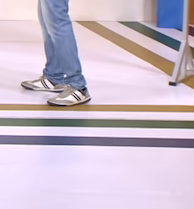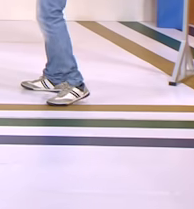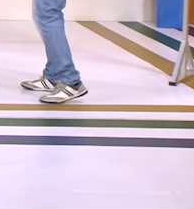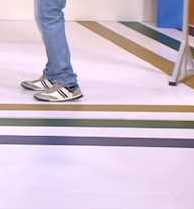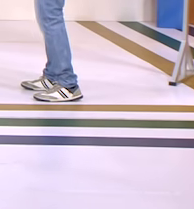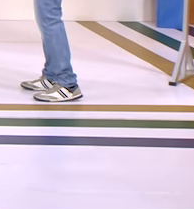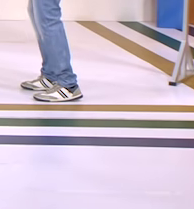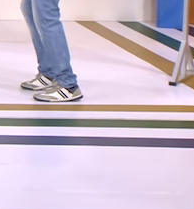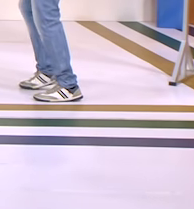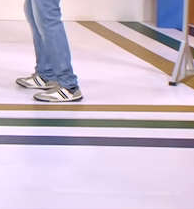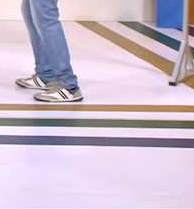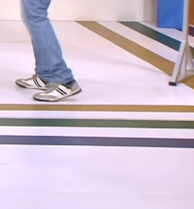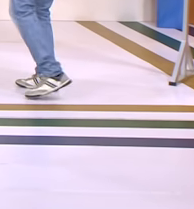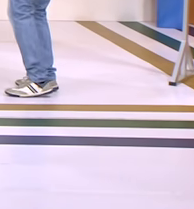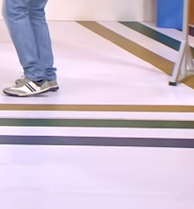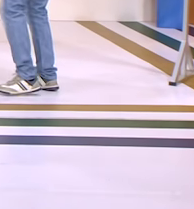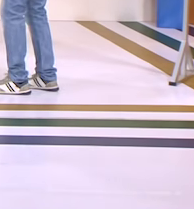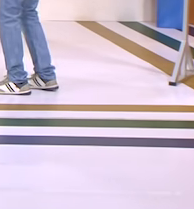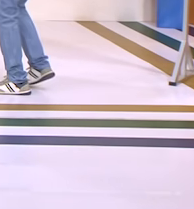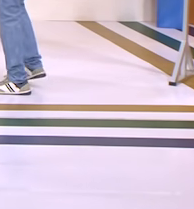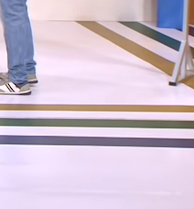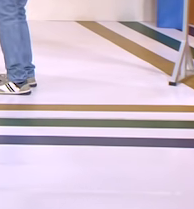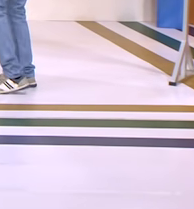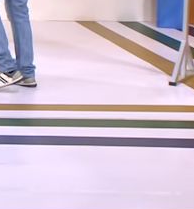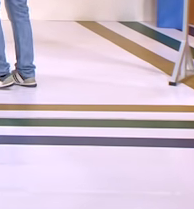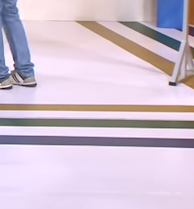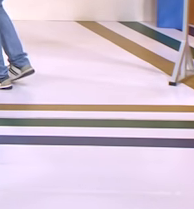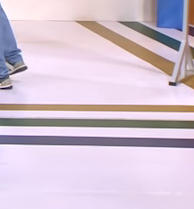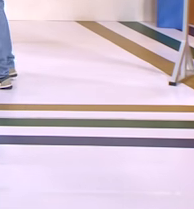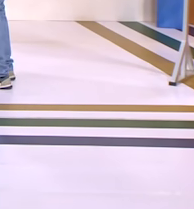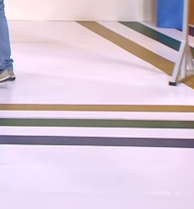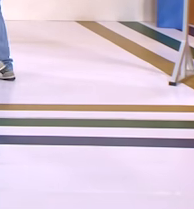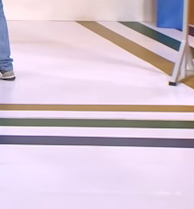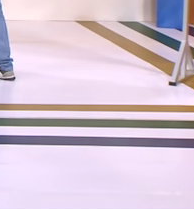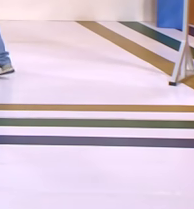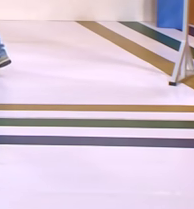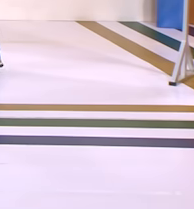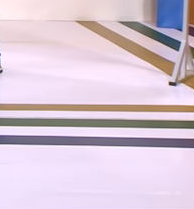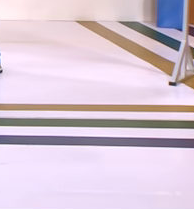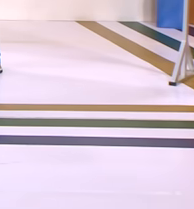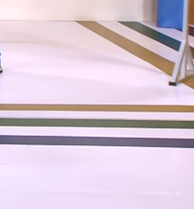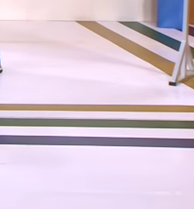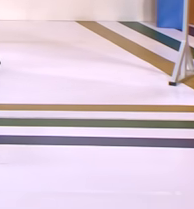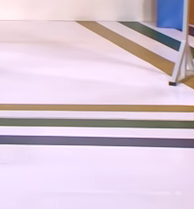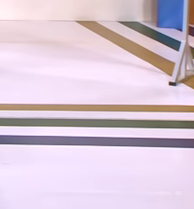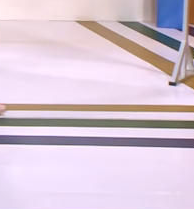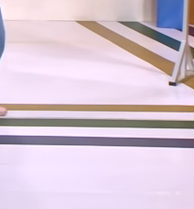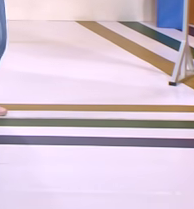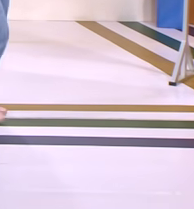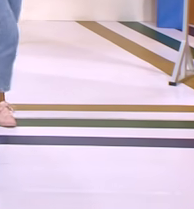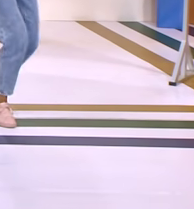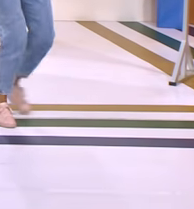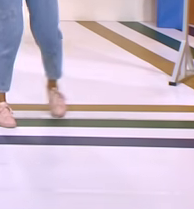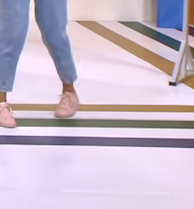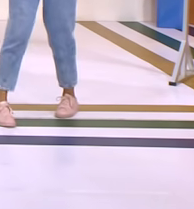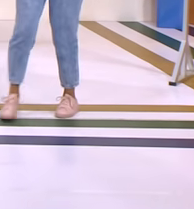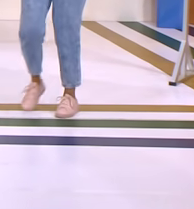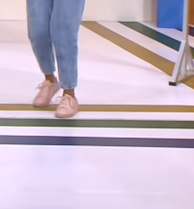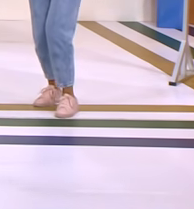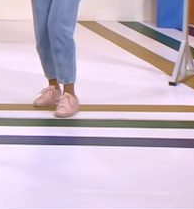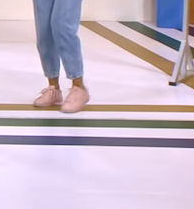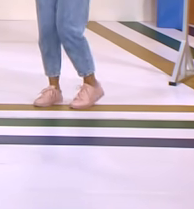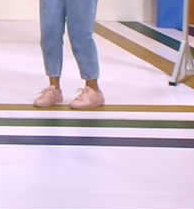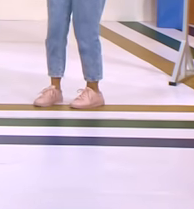Ajá. Epo, itai, itai, ye. Oh, epo, itai, itai, ye.